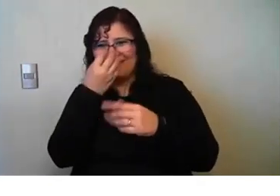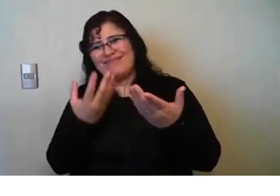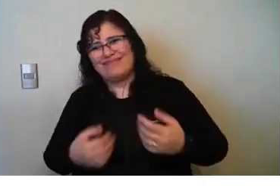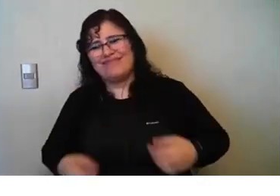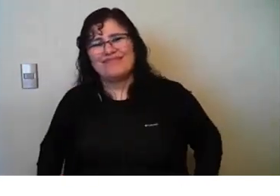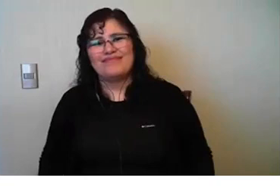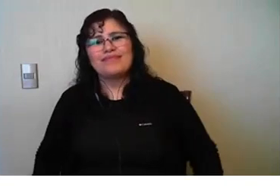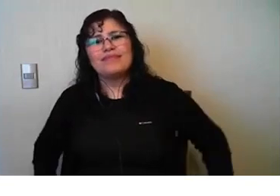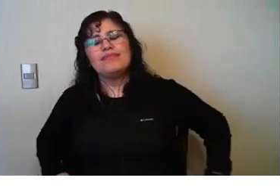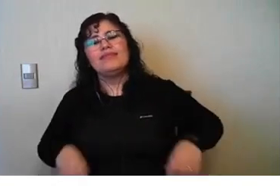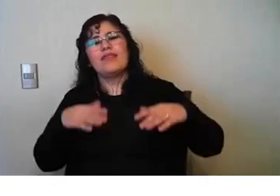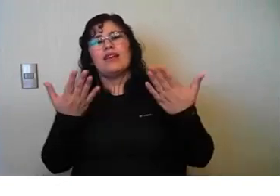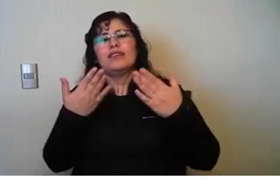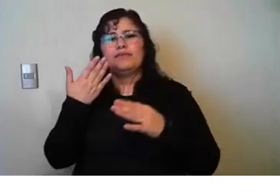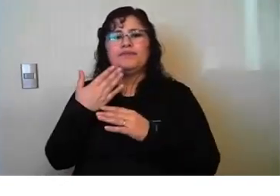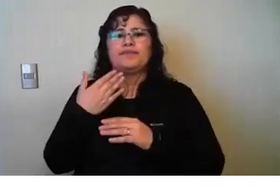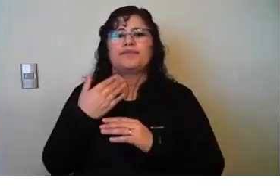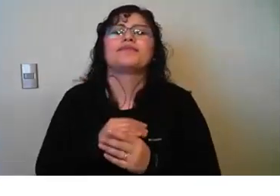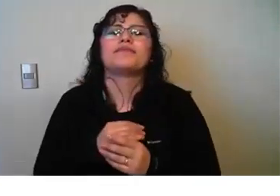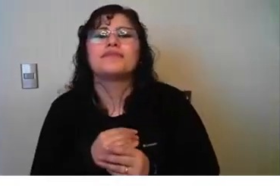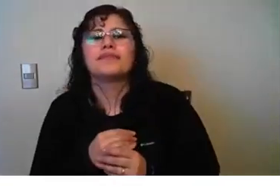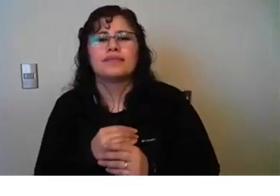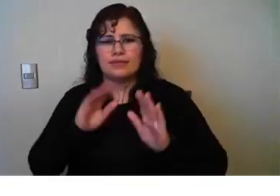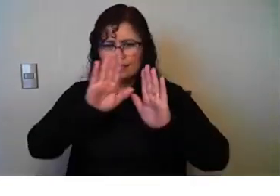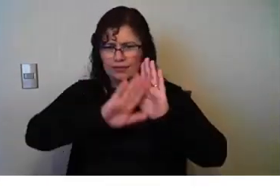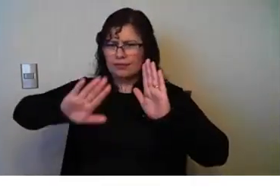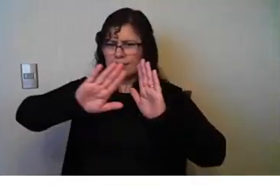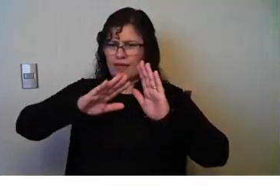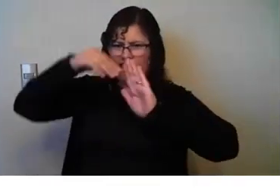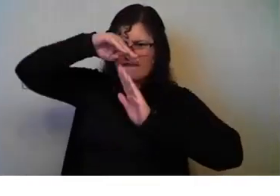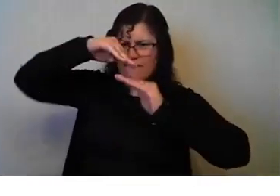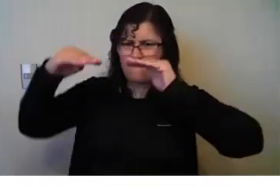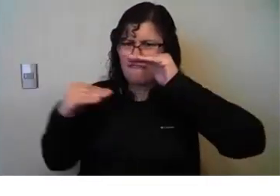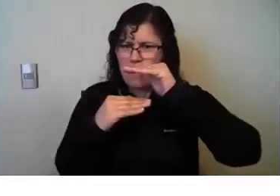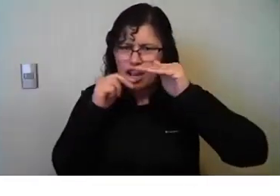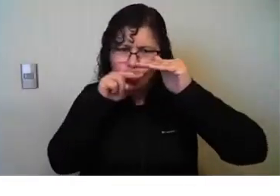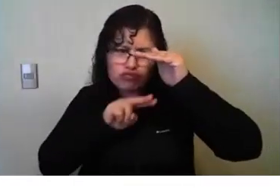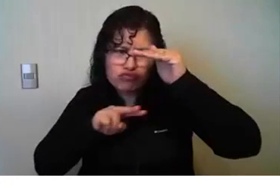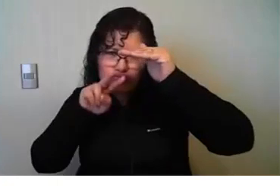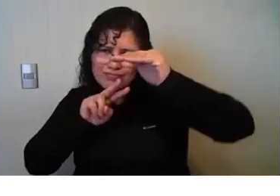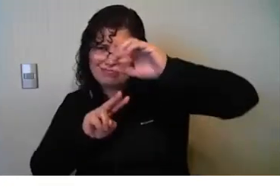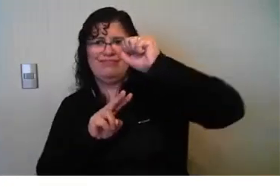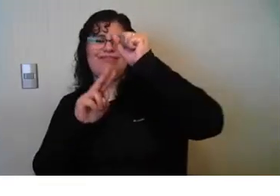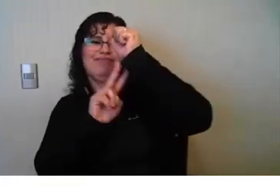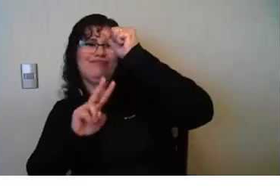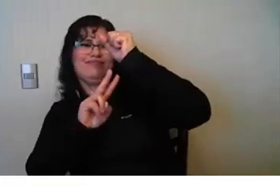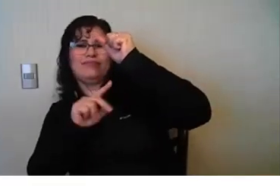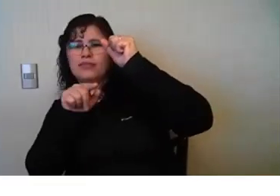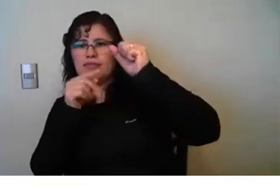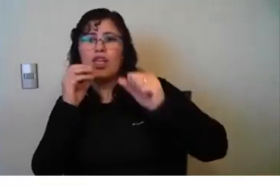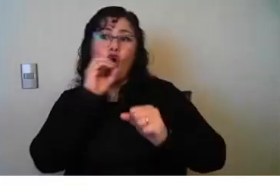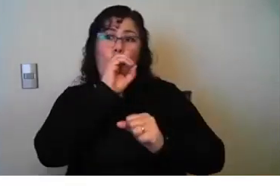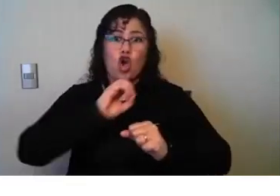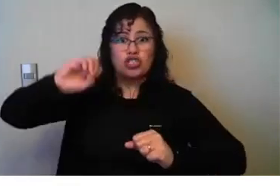Respecto a la cara inferior, en el lóbulo temporal, que es esto que está aquí, y esta es parte del lóbulo occipital, estos surcos se